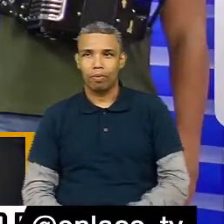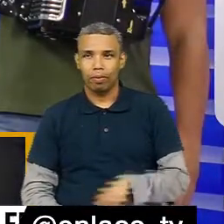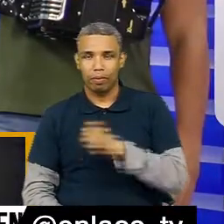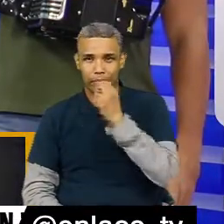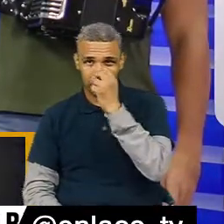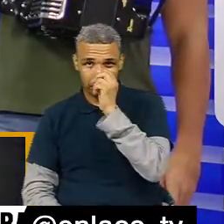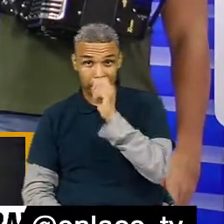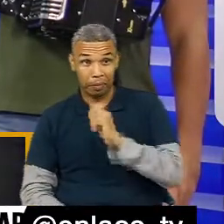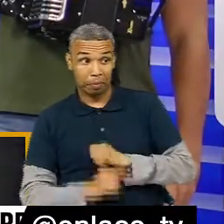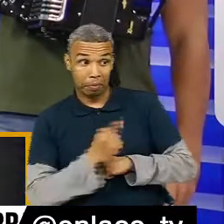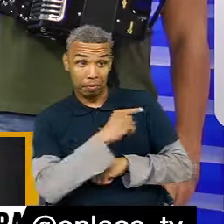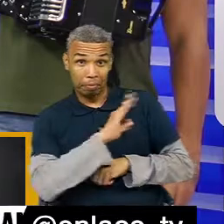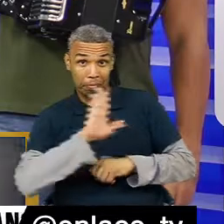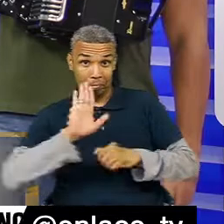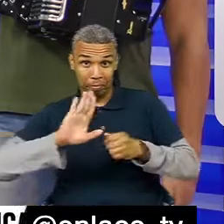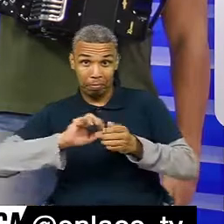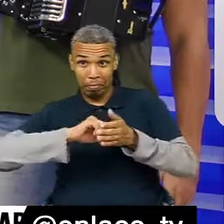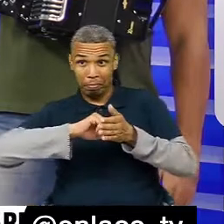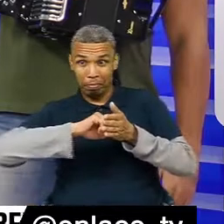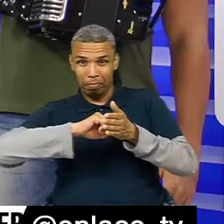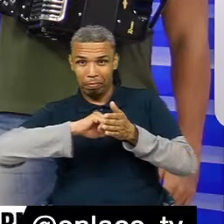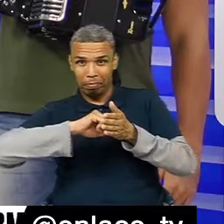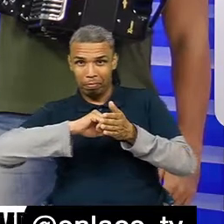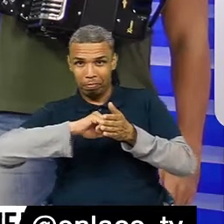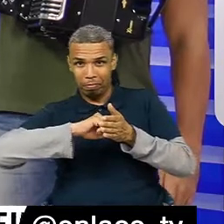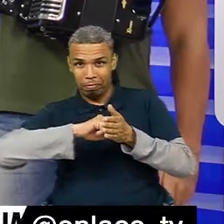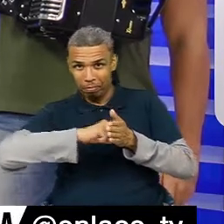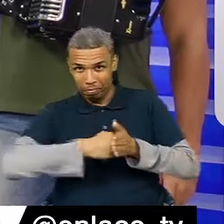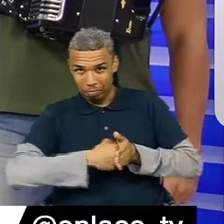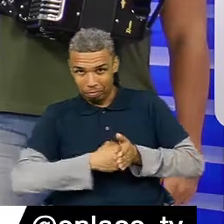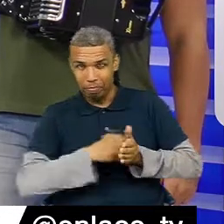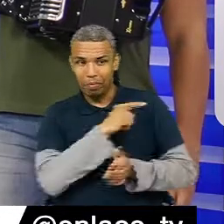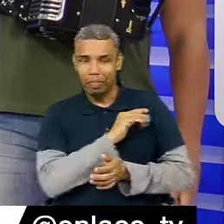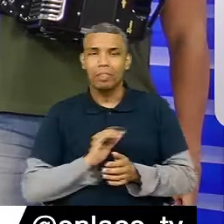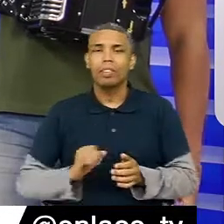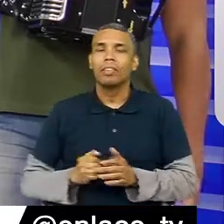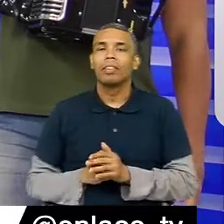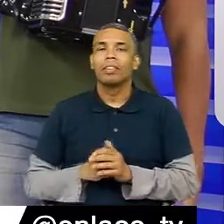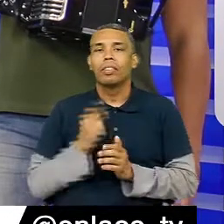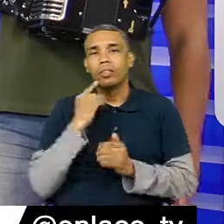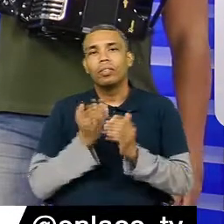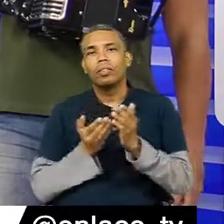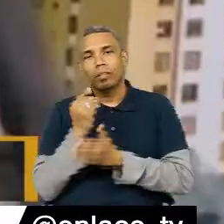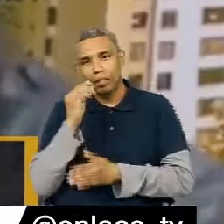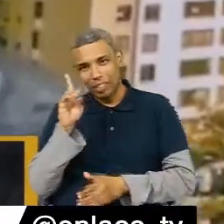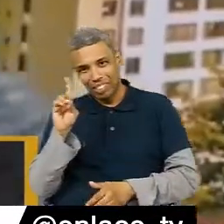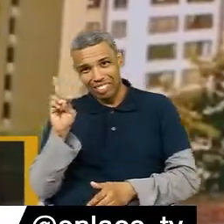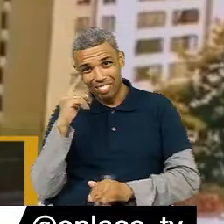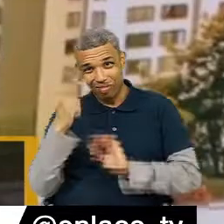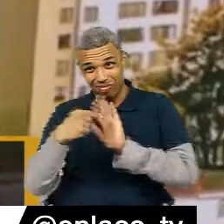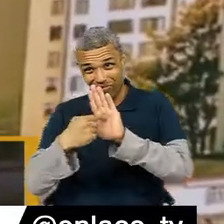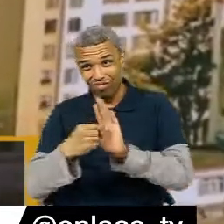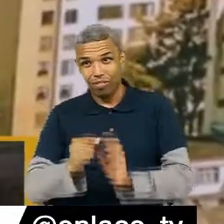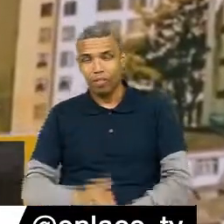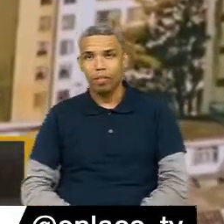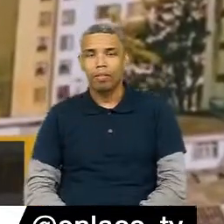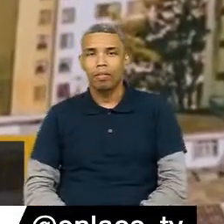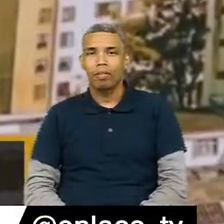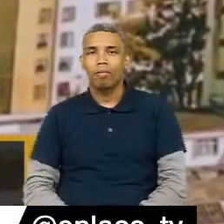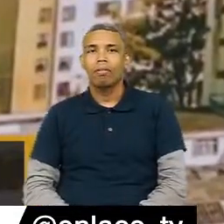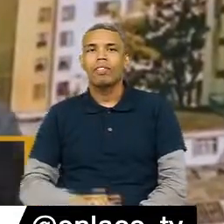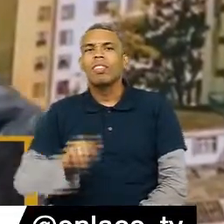como se titula el nuevo trabajo discográfico de la sangileña Liz. No se imaginan